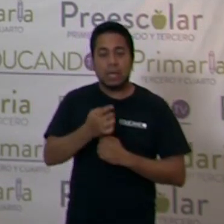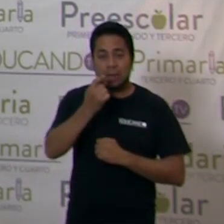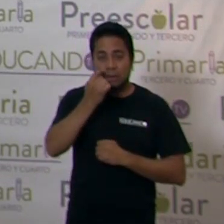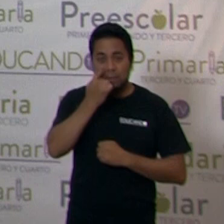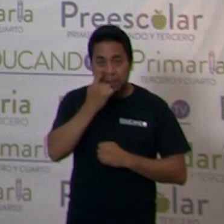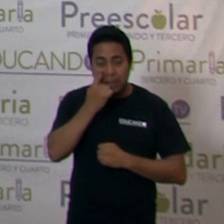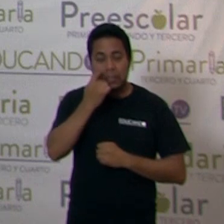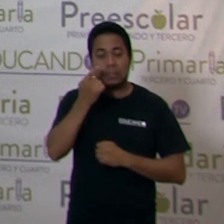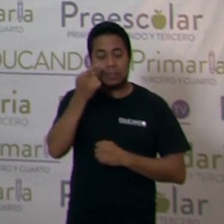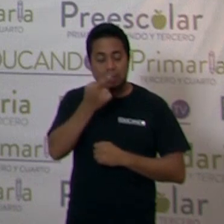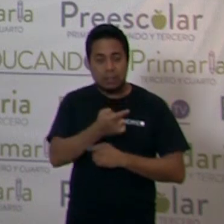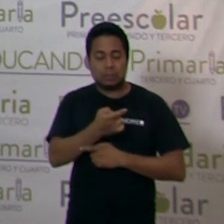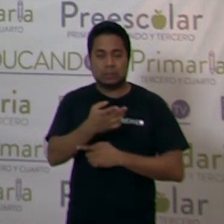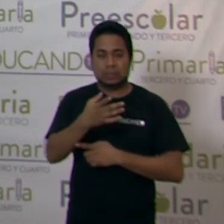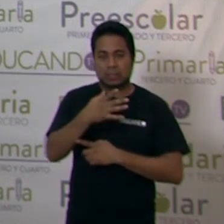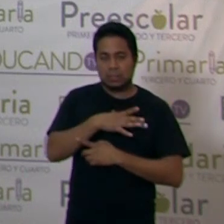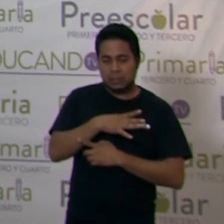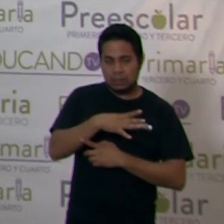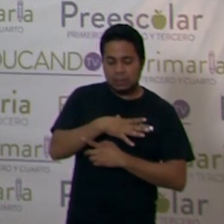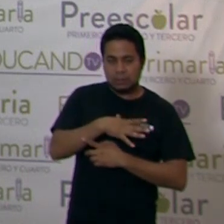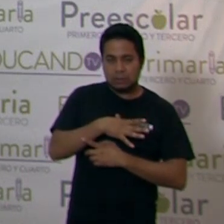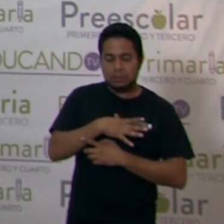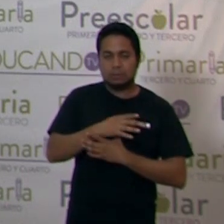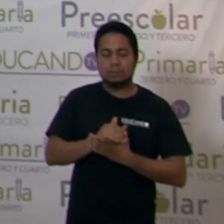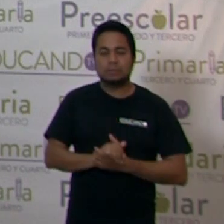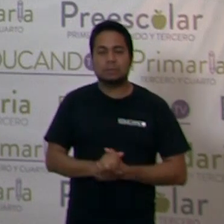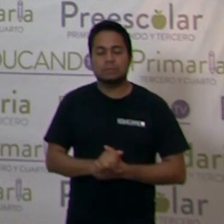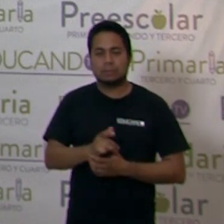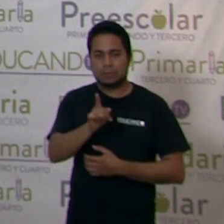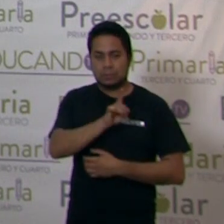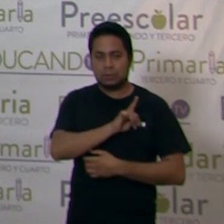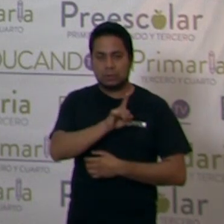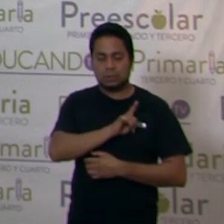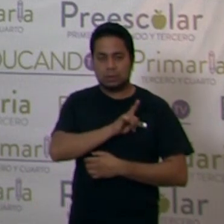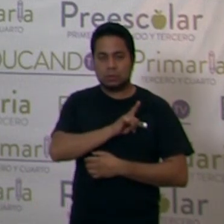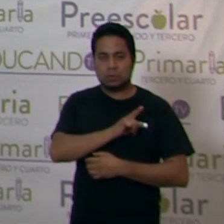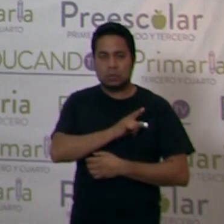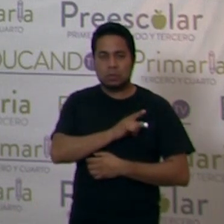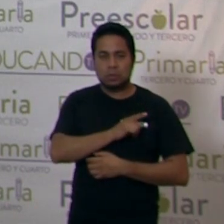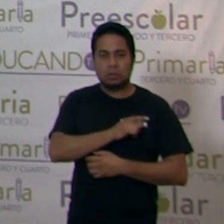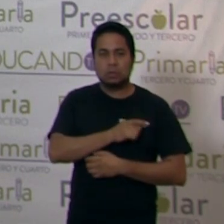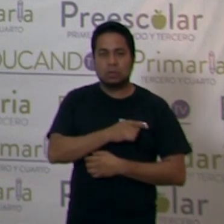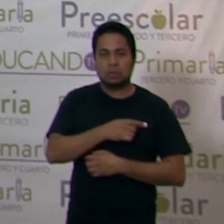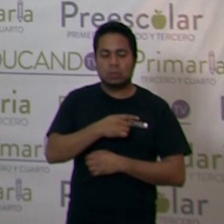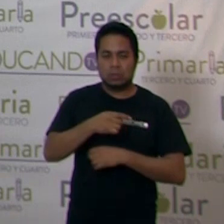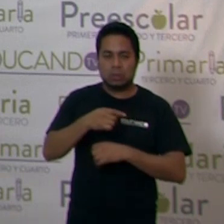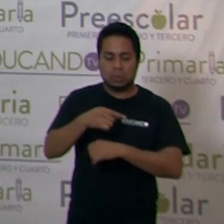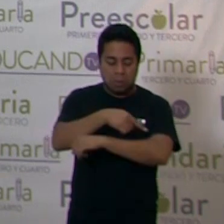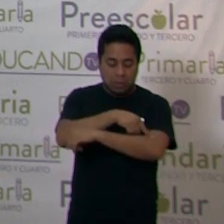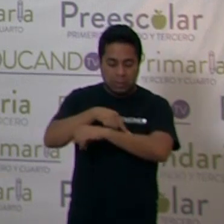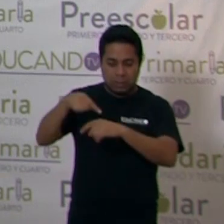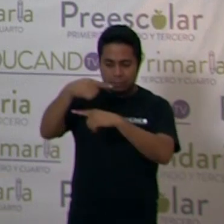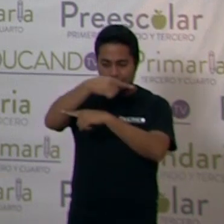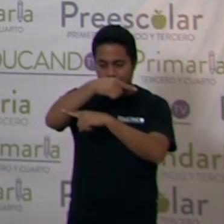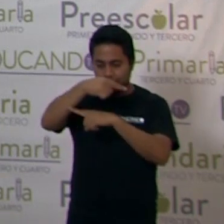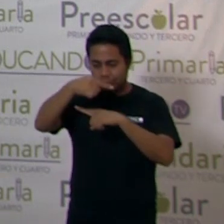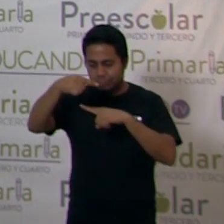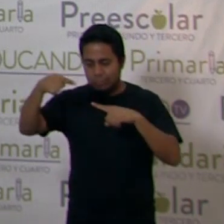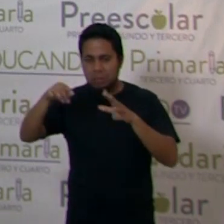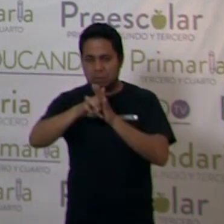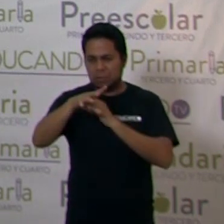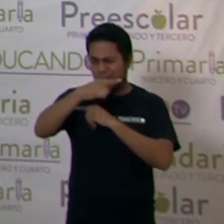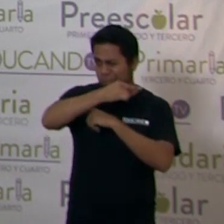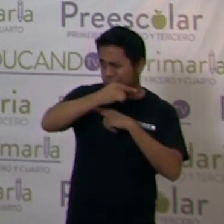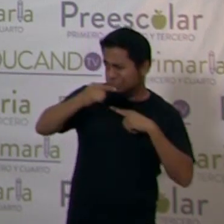que esta tiene solamente un par de líneas paralelas es decir que aunque se siguieran se